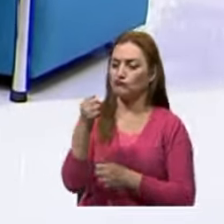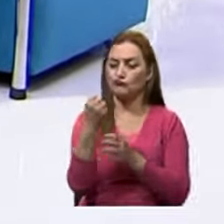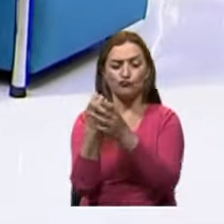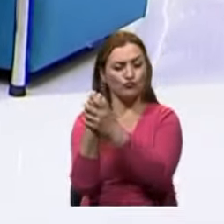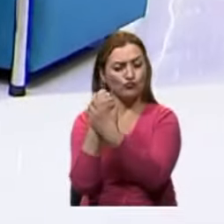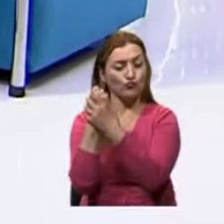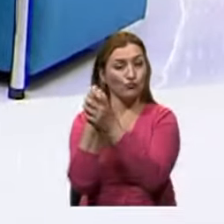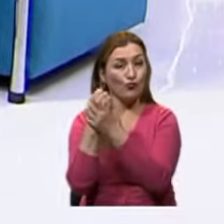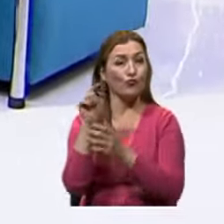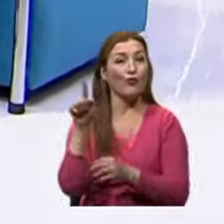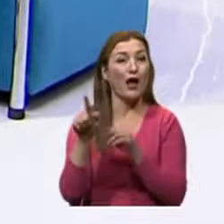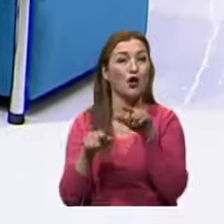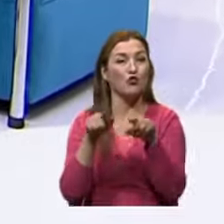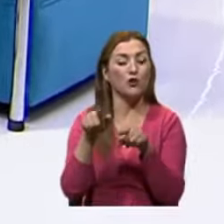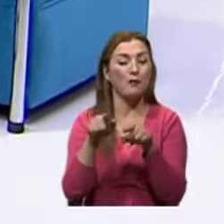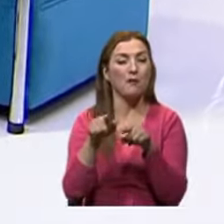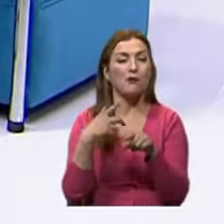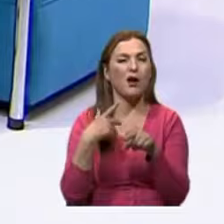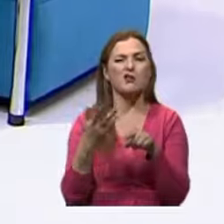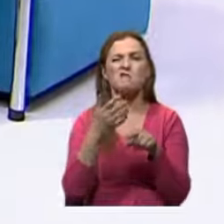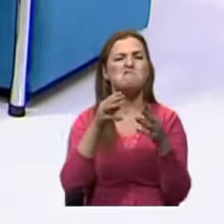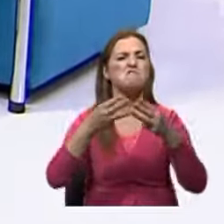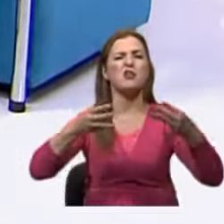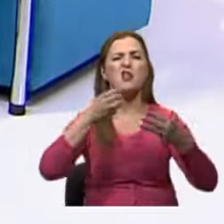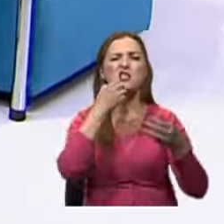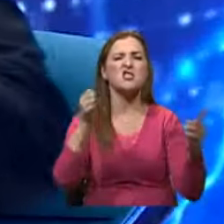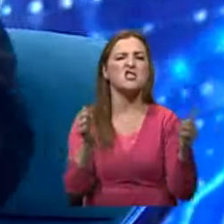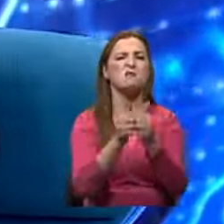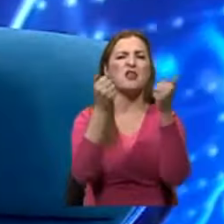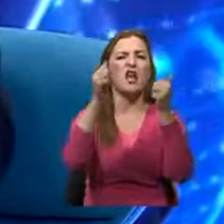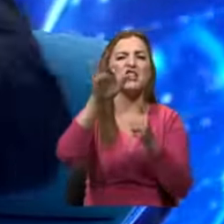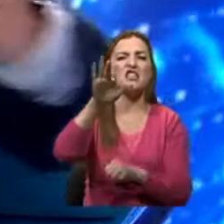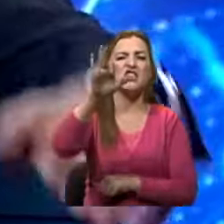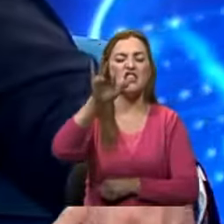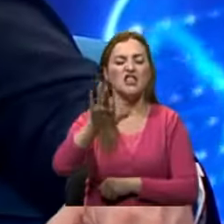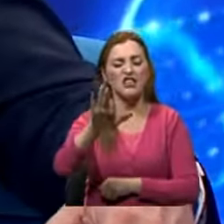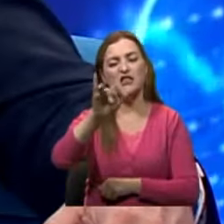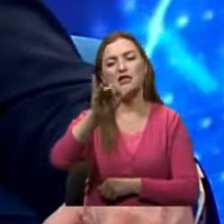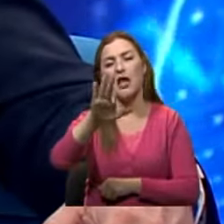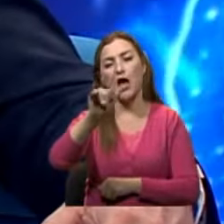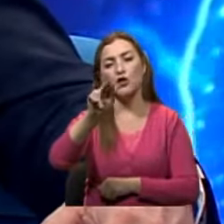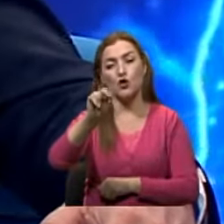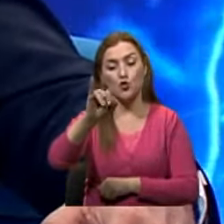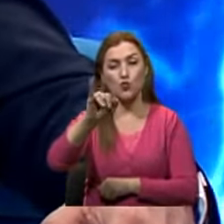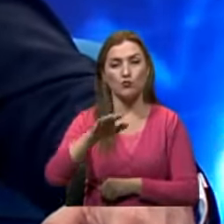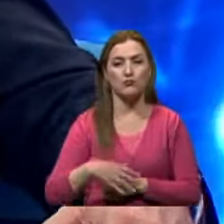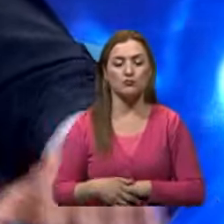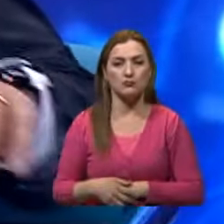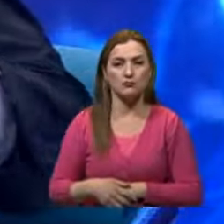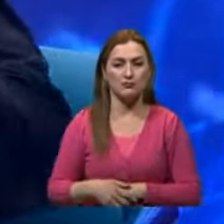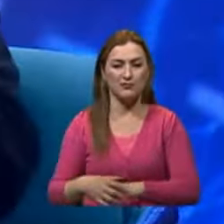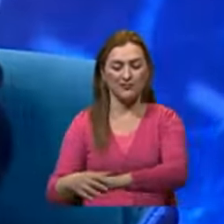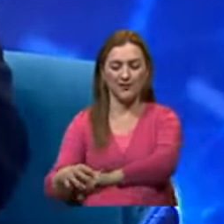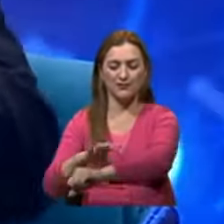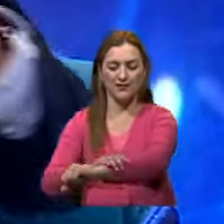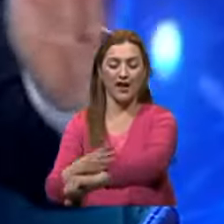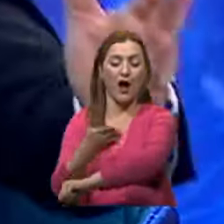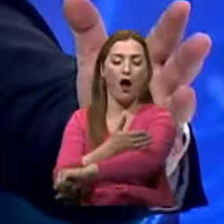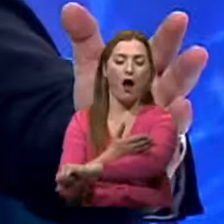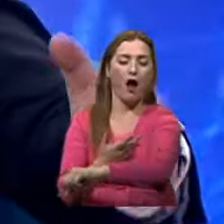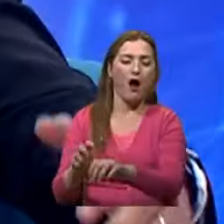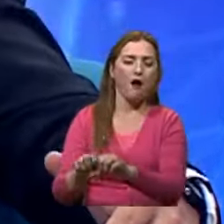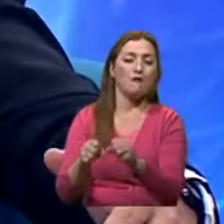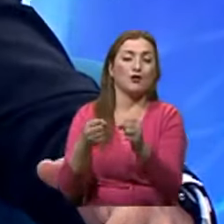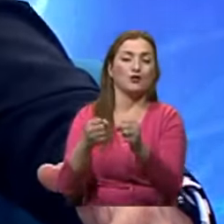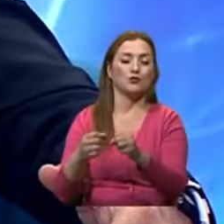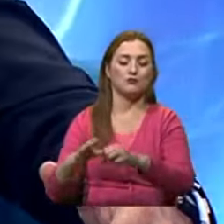que son de seguramente de titanio o algo. A diferencia de una fractura tal vez en el antebrazo, anteriormente la gente decía me pusieron